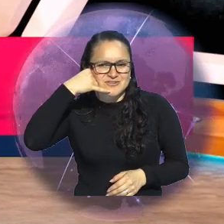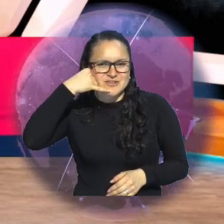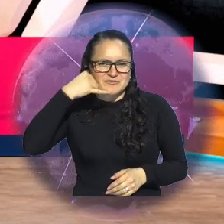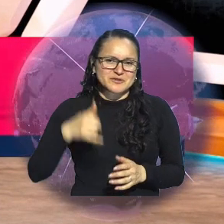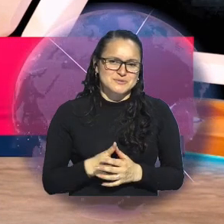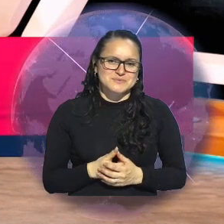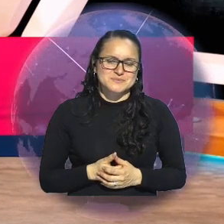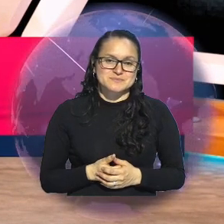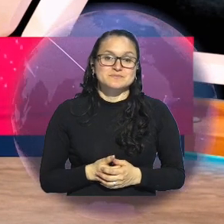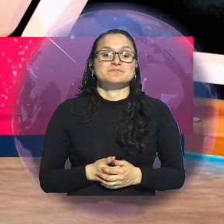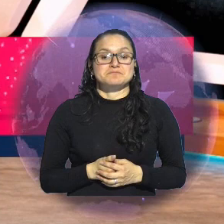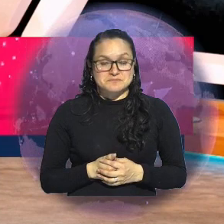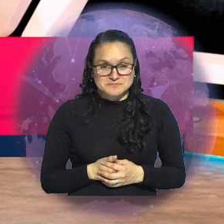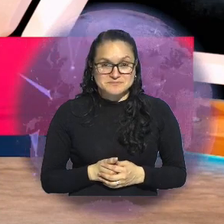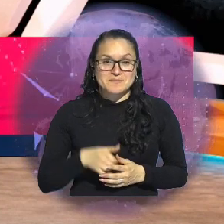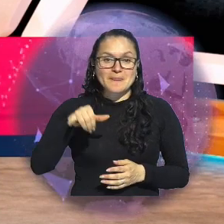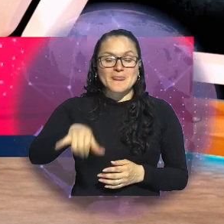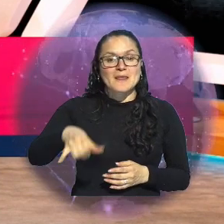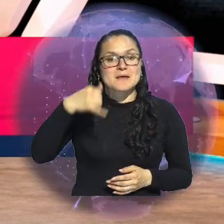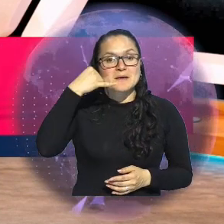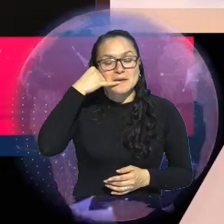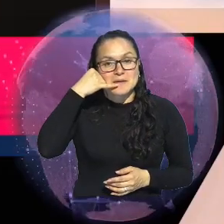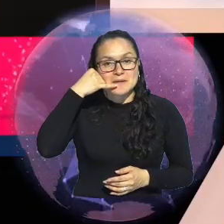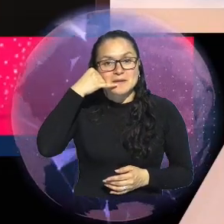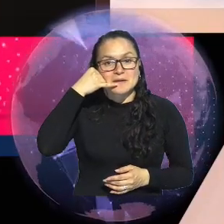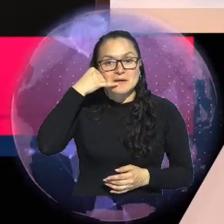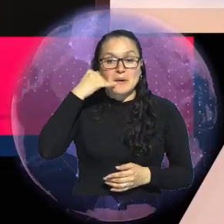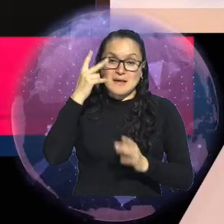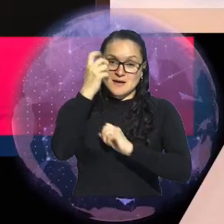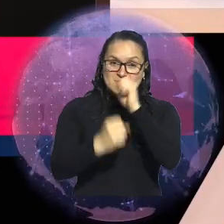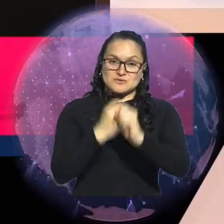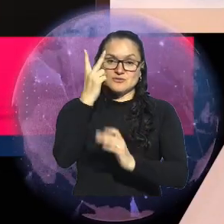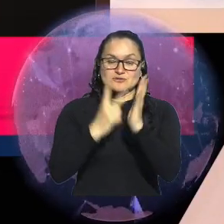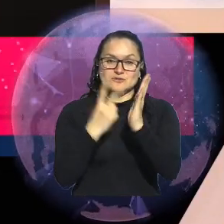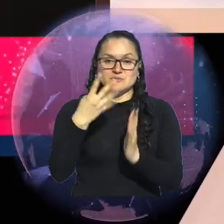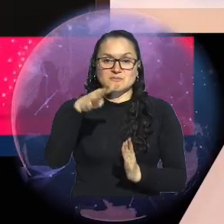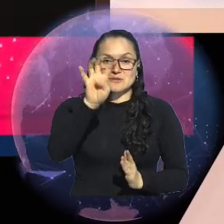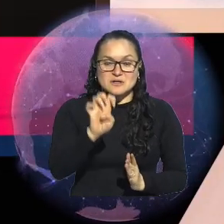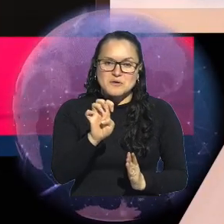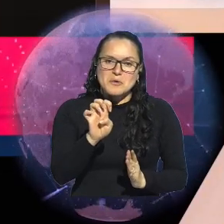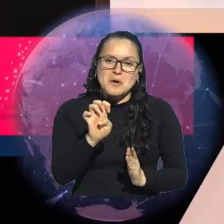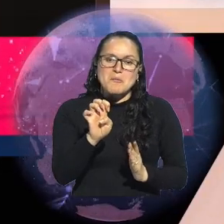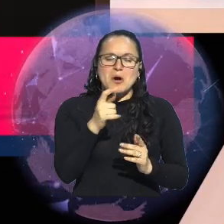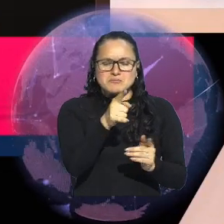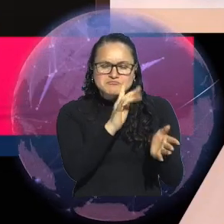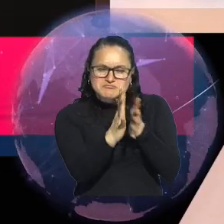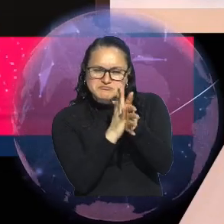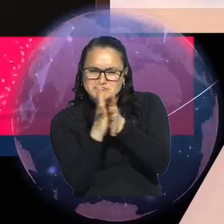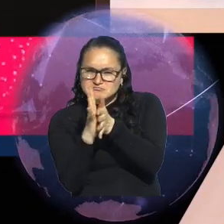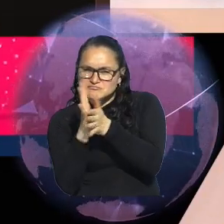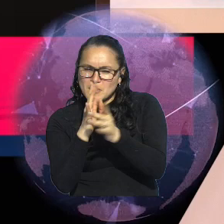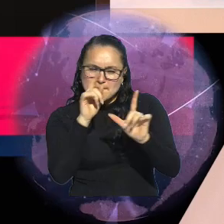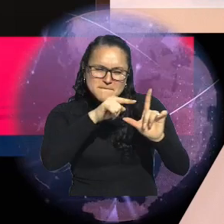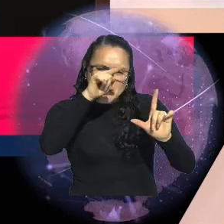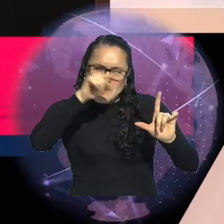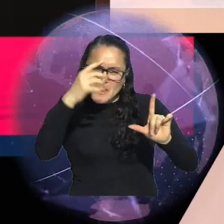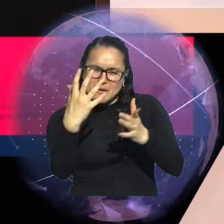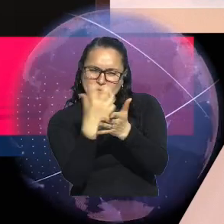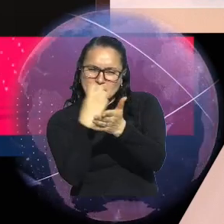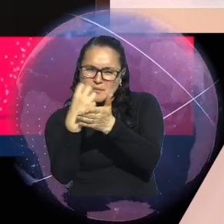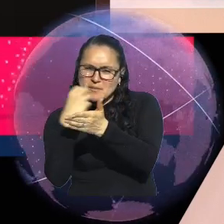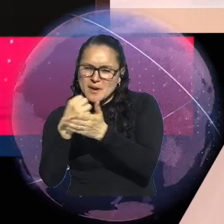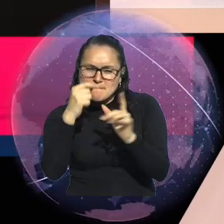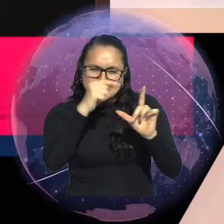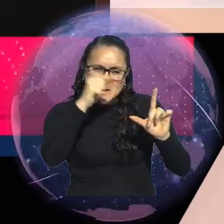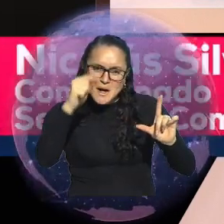sin cargo y para el año 2019 según lo que observamos en nuestras cifras los accesos fijos a